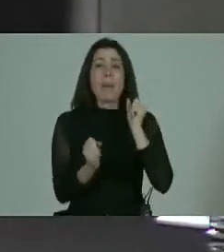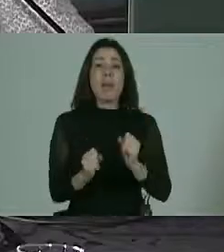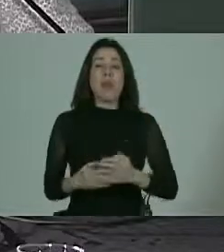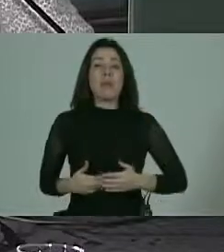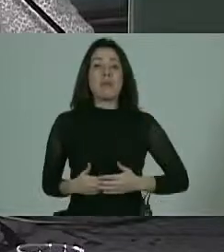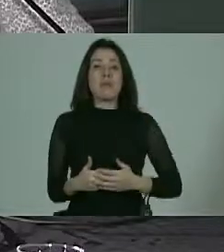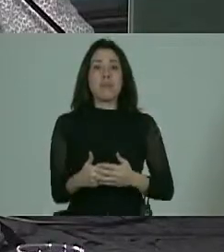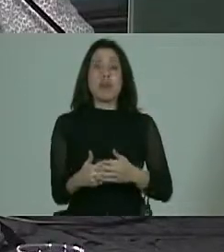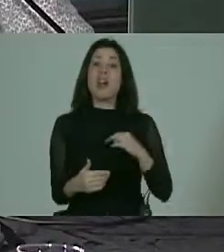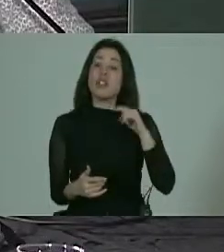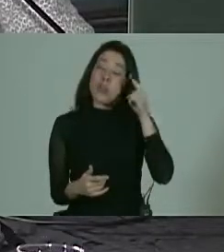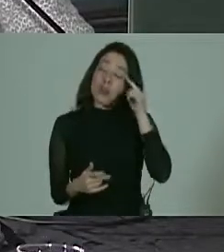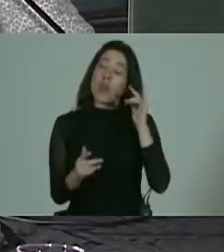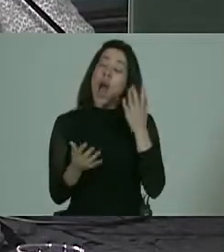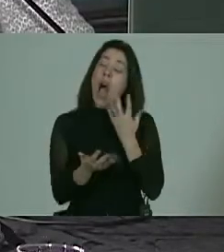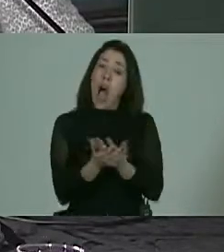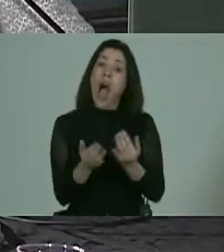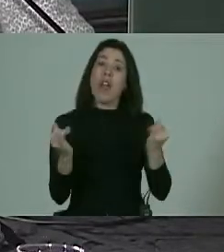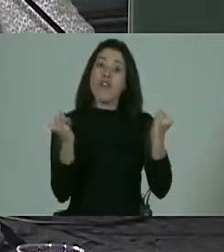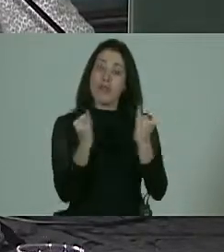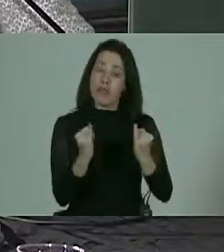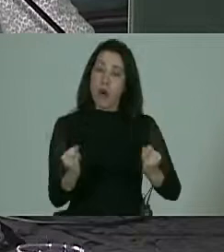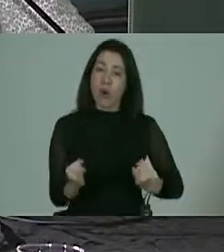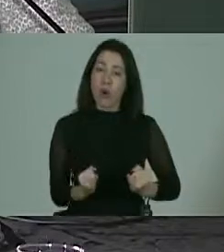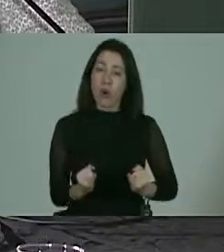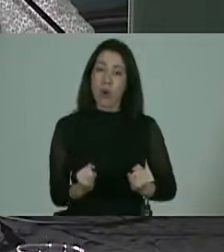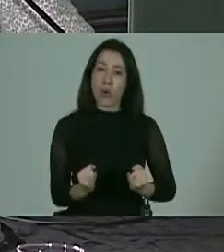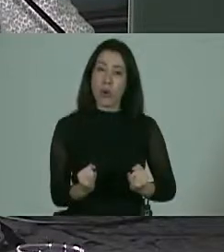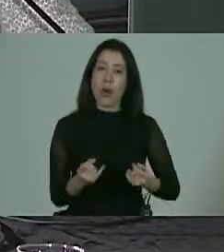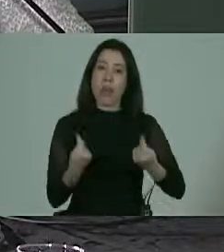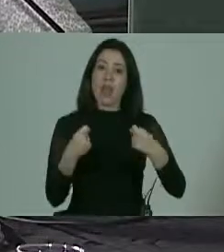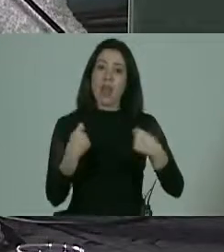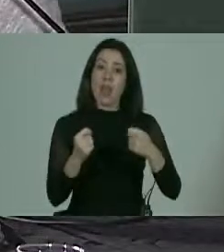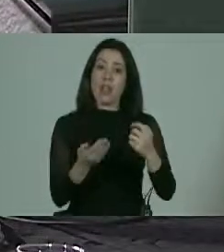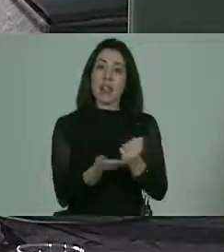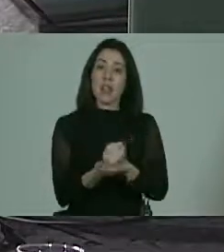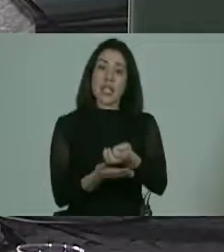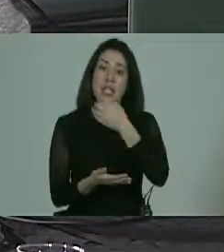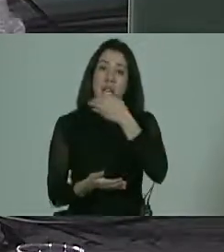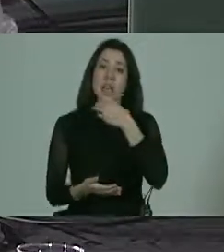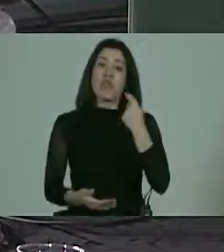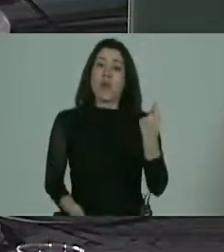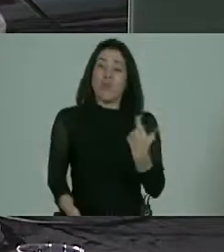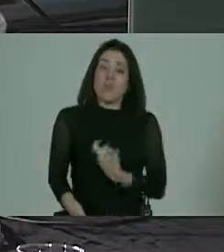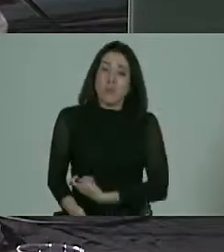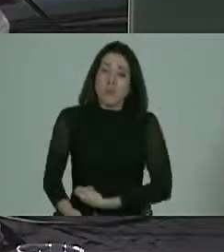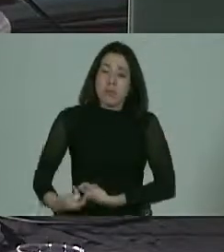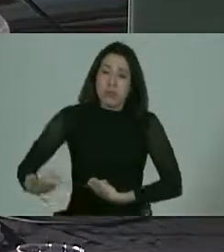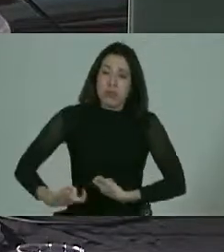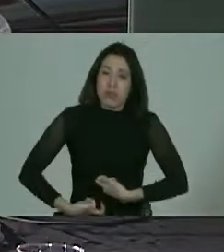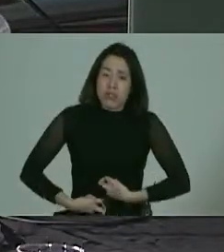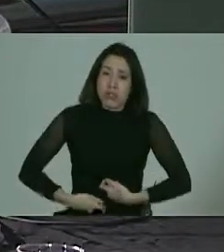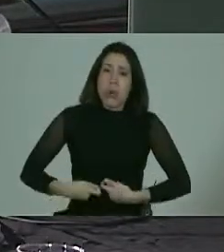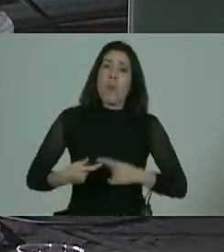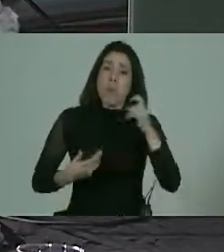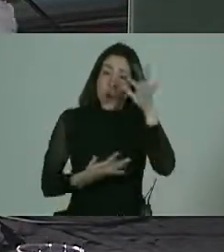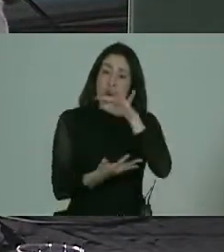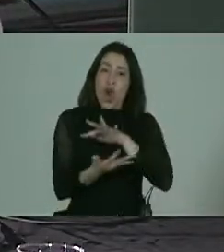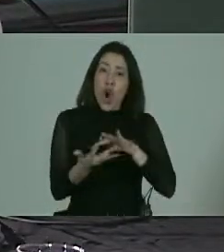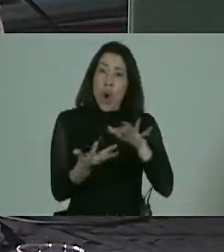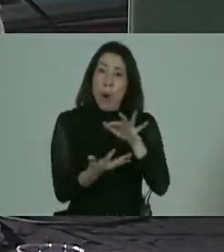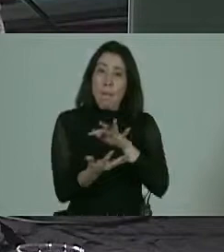yo creo que hay manera de hacer el tratamiento reproductivo incluso de alta complejidad